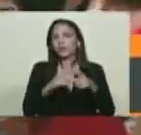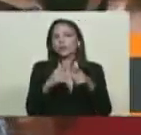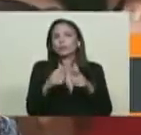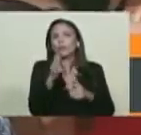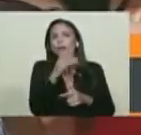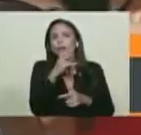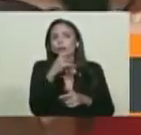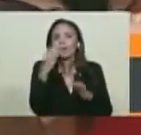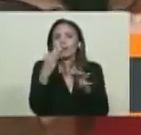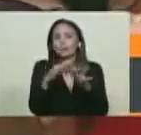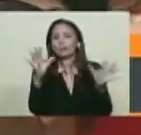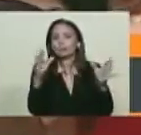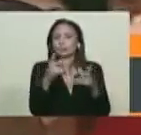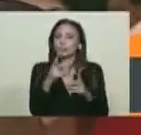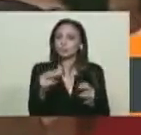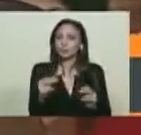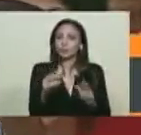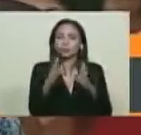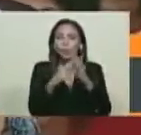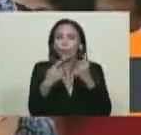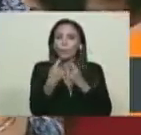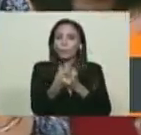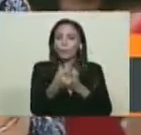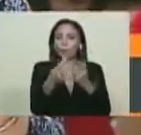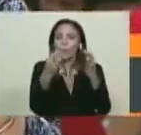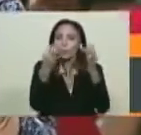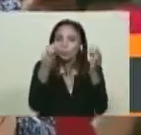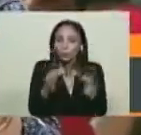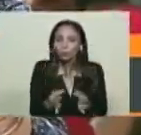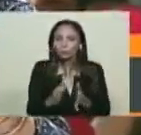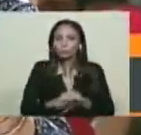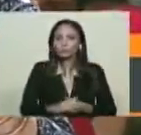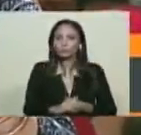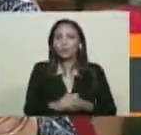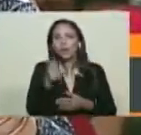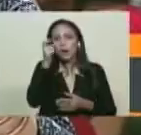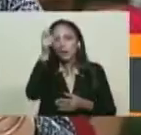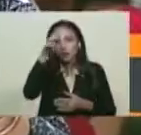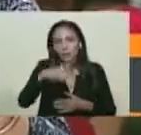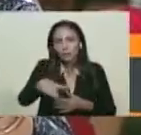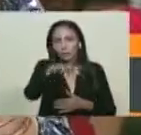excusa. Allí lo que se impone es que el pueblo sepa que ese es un...